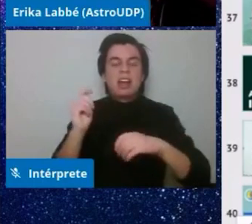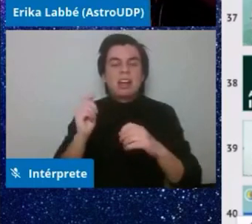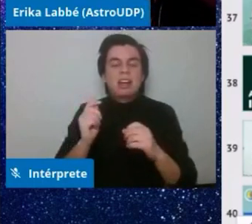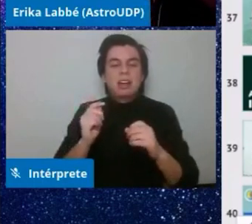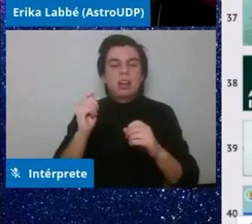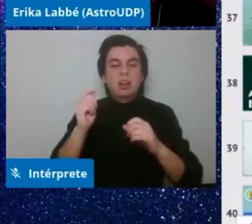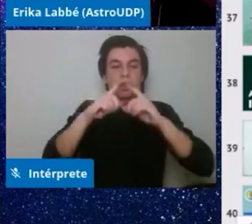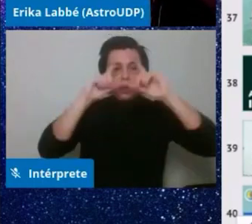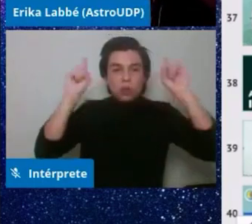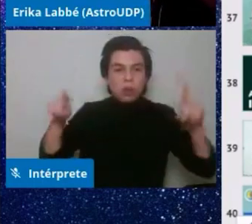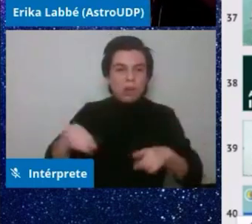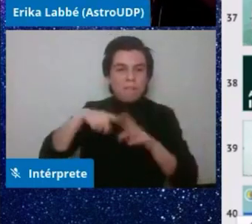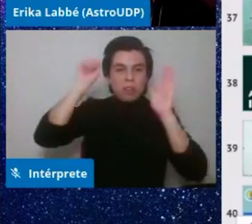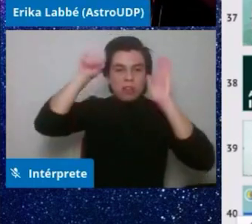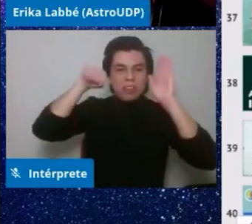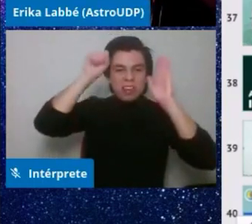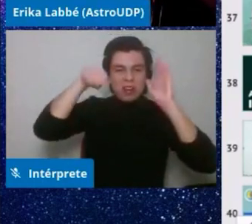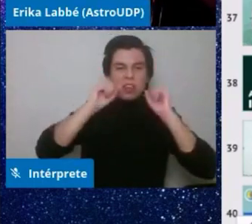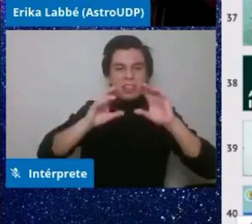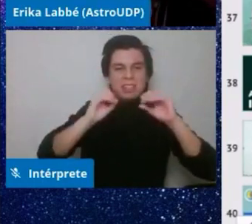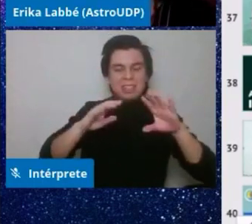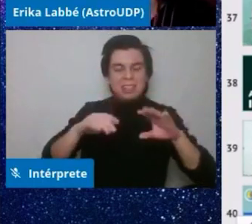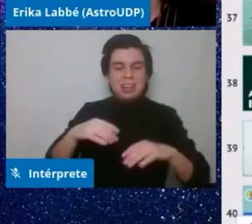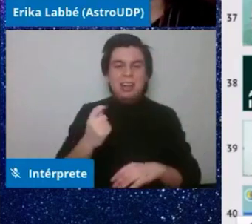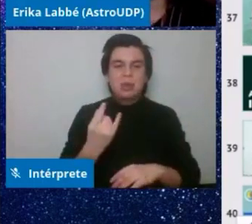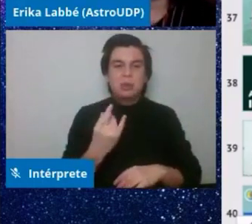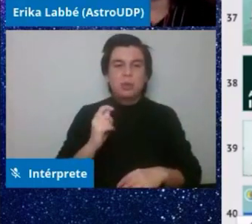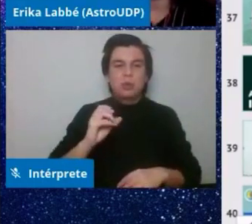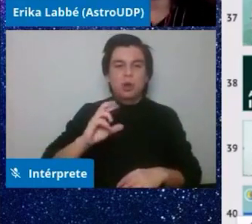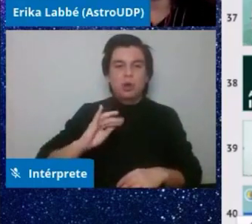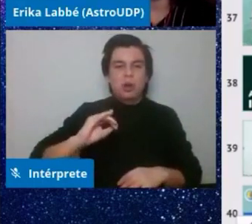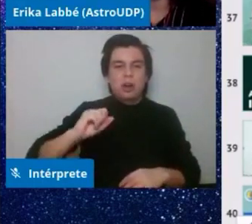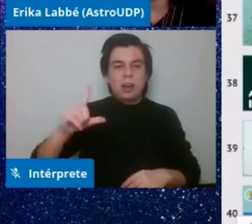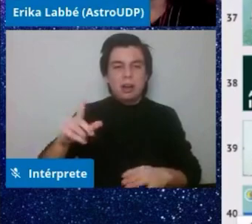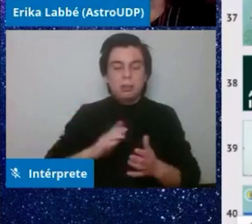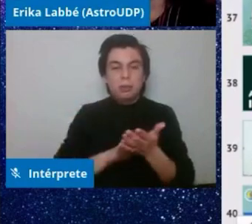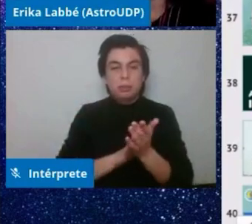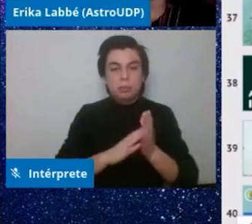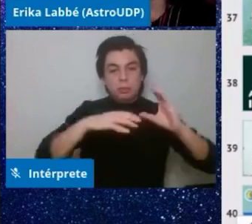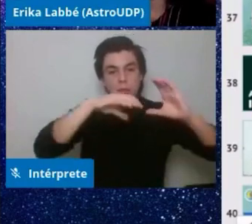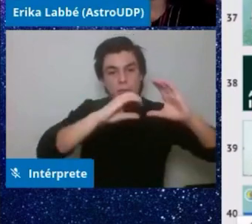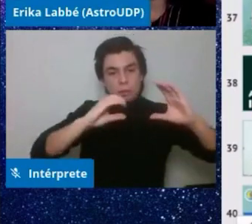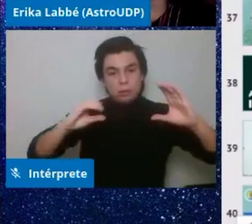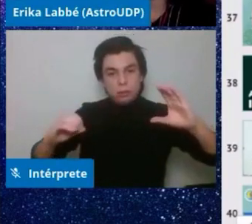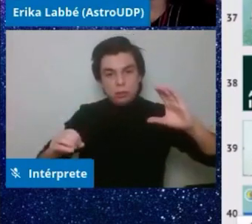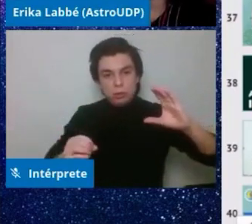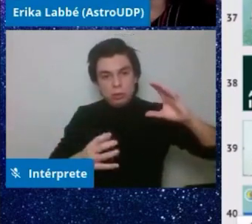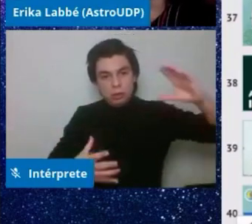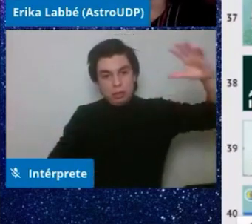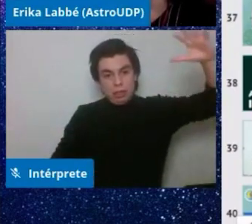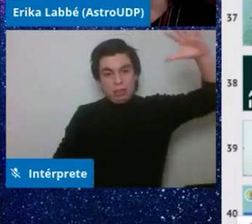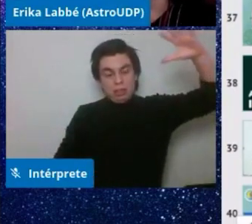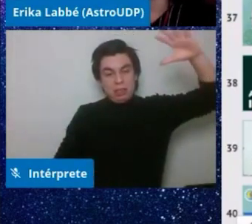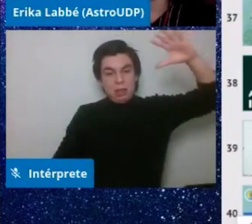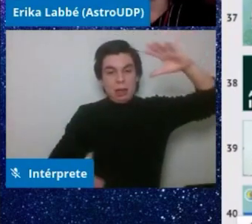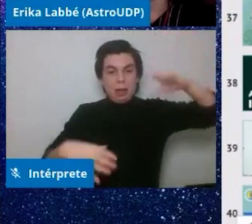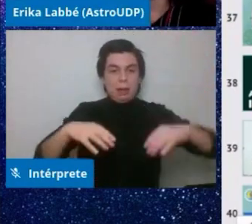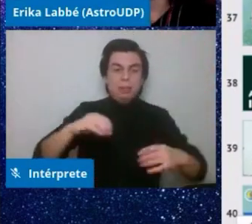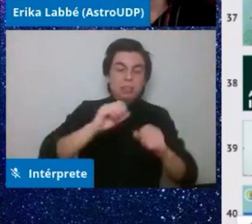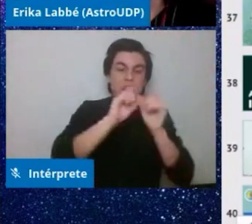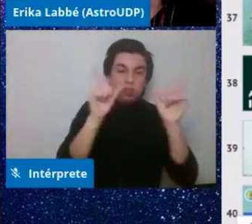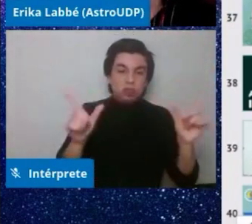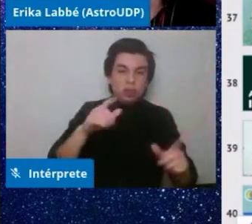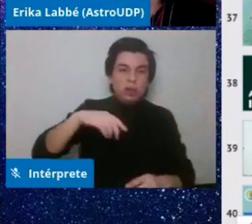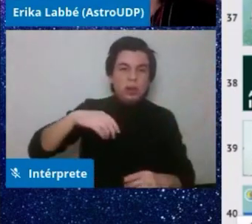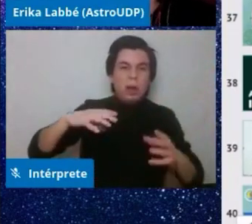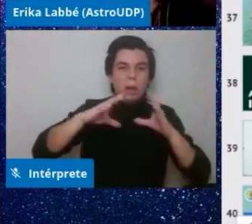los sistemas solares a escala. Y ahí la escala, la referencia es una pelota de pilates, que es el Ujú. tamaño que tendría el Sol.